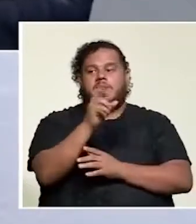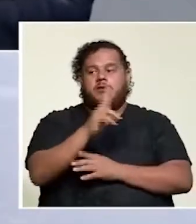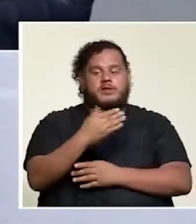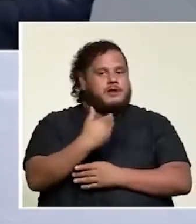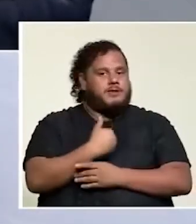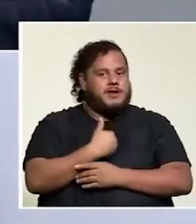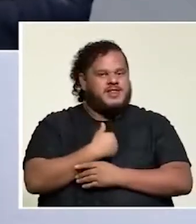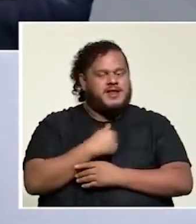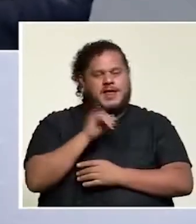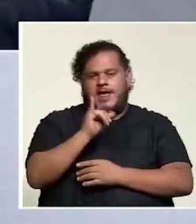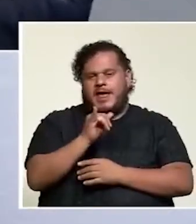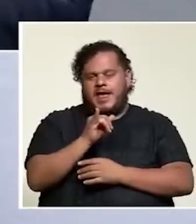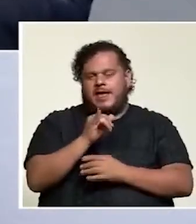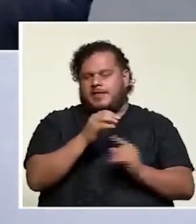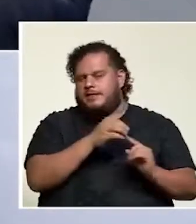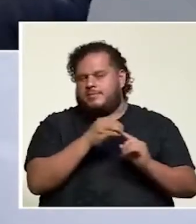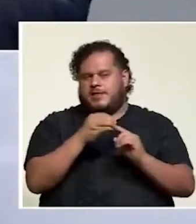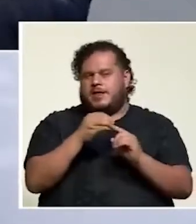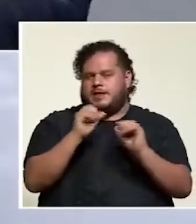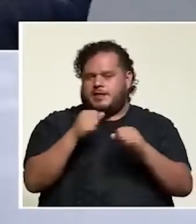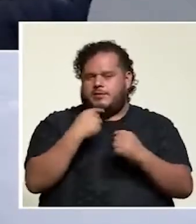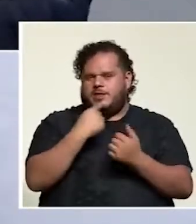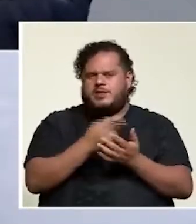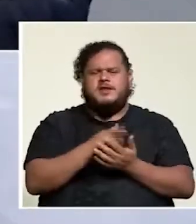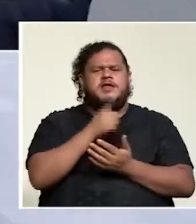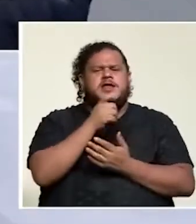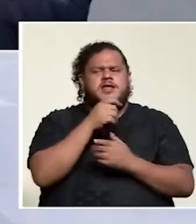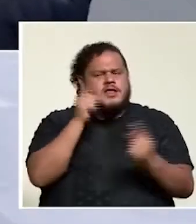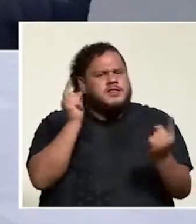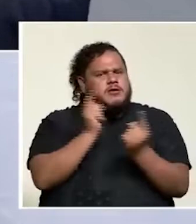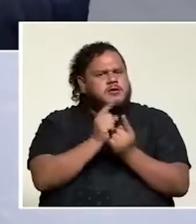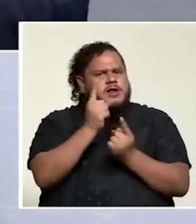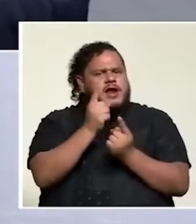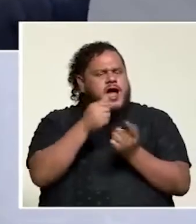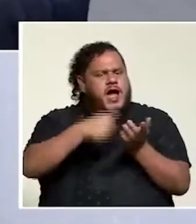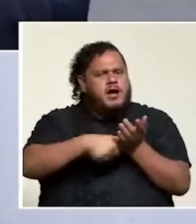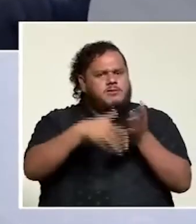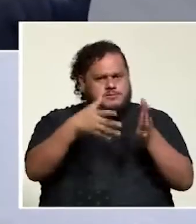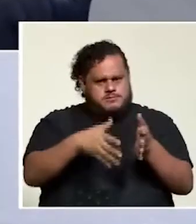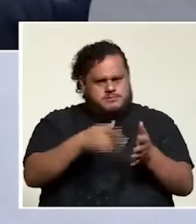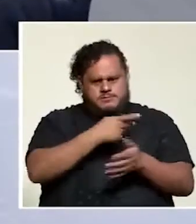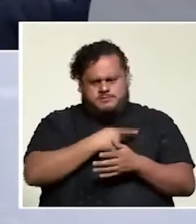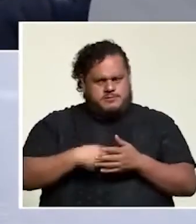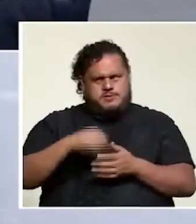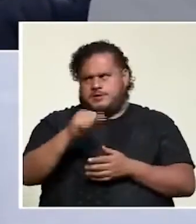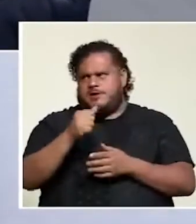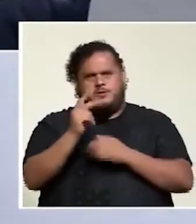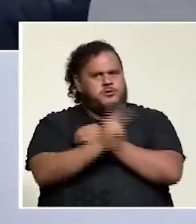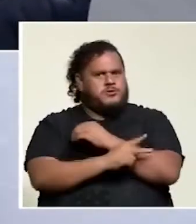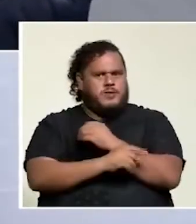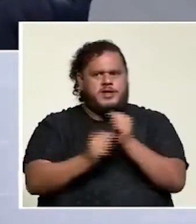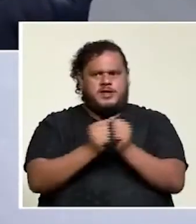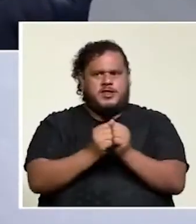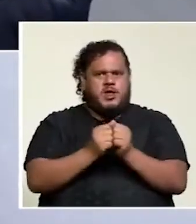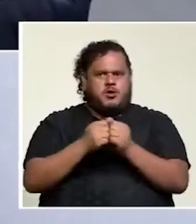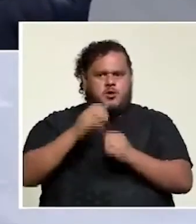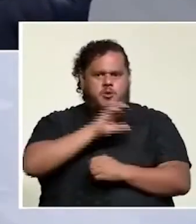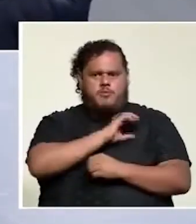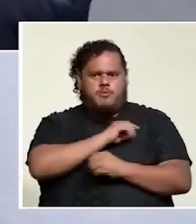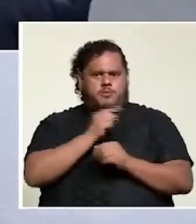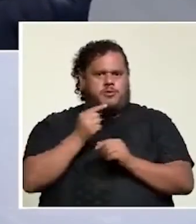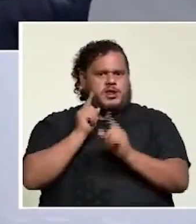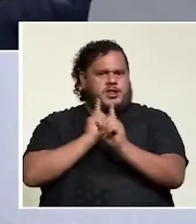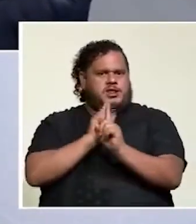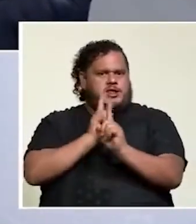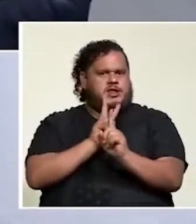tiene esa particularidad en la que se le puede decir, o sea, ¿quién se va a encontrar un candidato a la presidencia de la República en cualquier otro país que no ande con guardaespaldas y demás y no esté